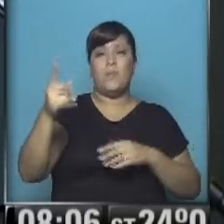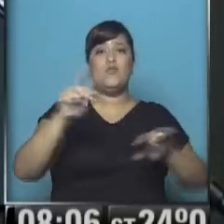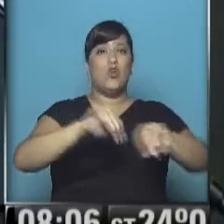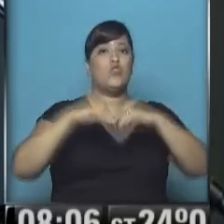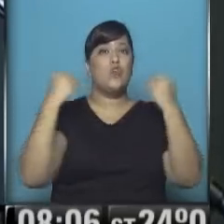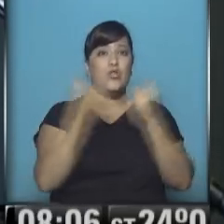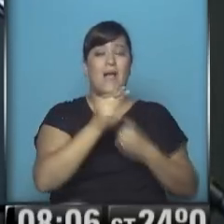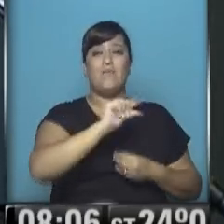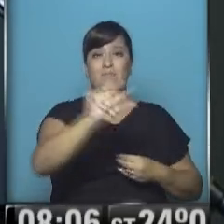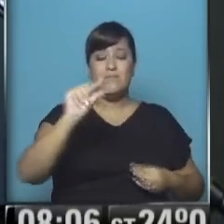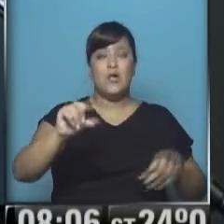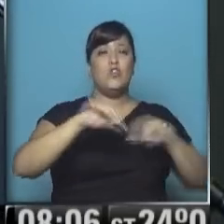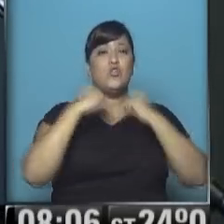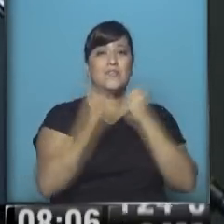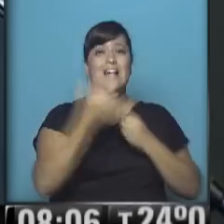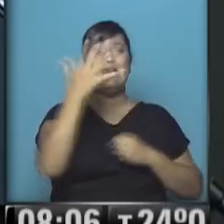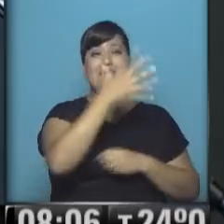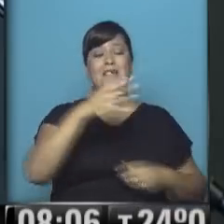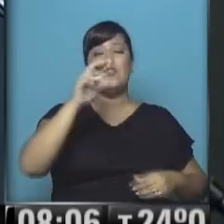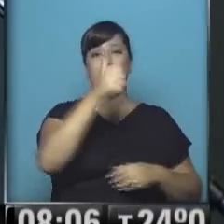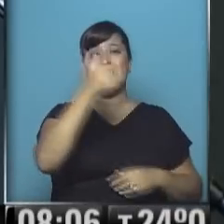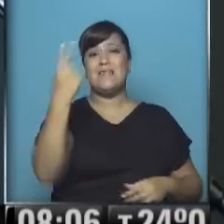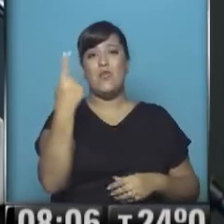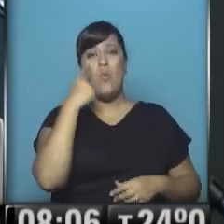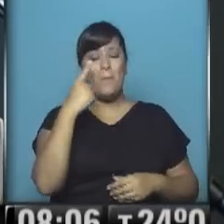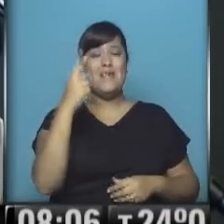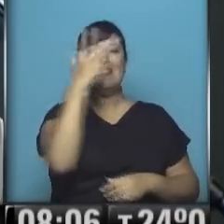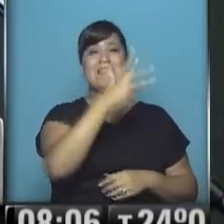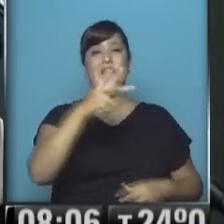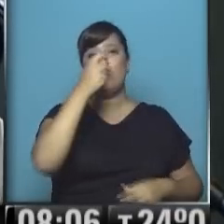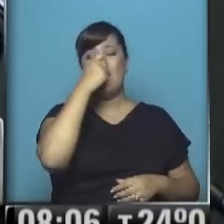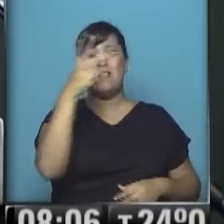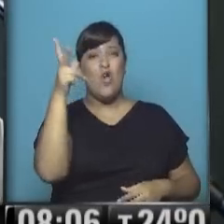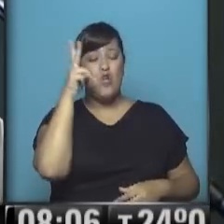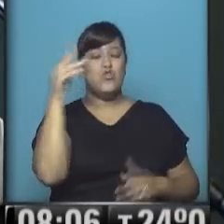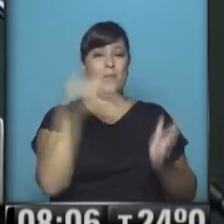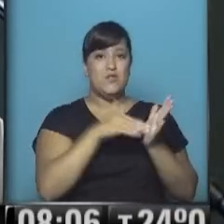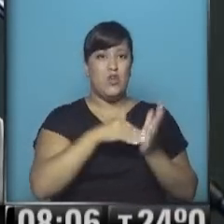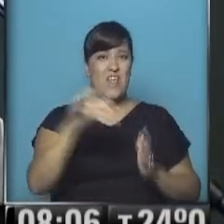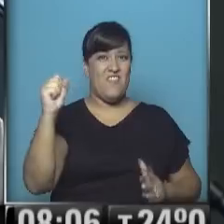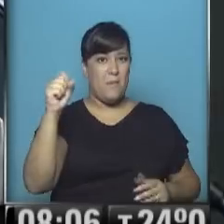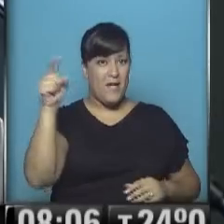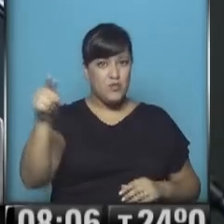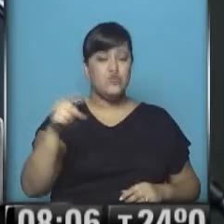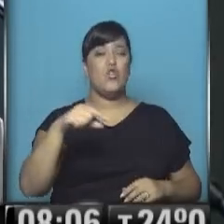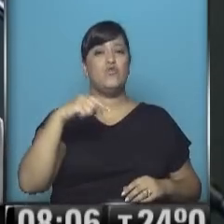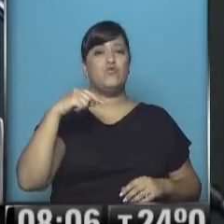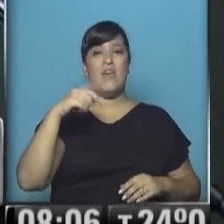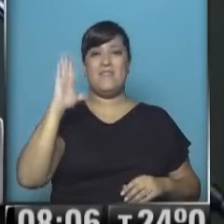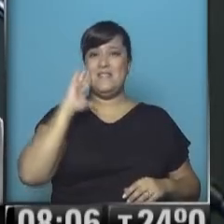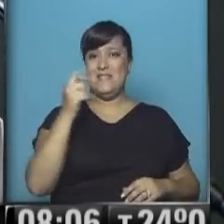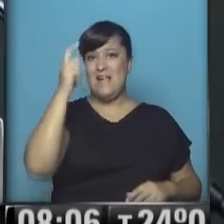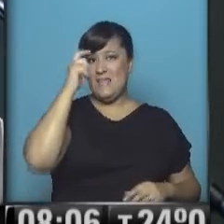sector privado asciende a 561.358 millones de pesos al 16 de enero pasado,